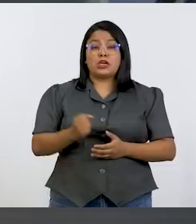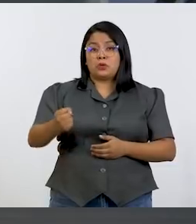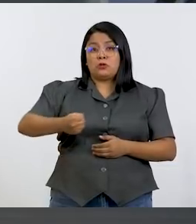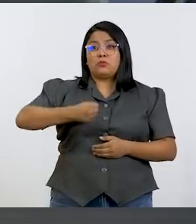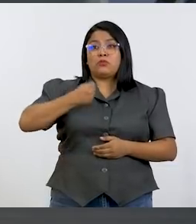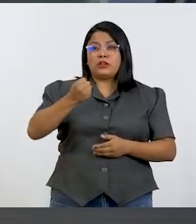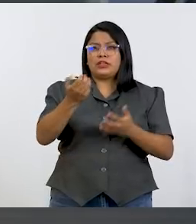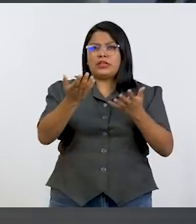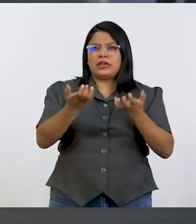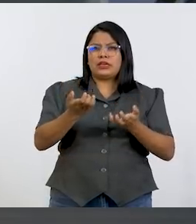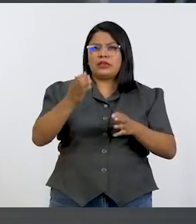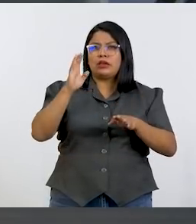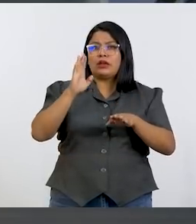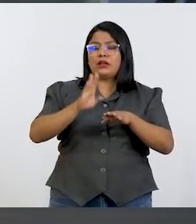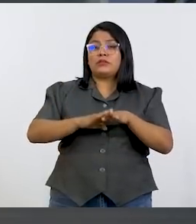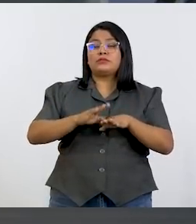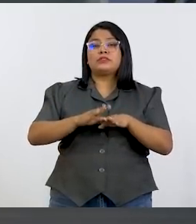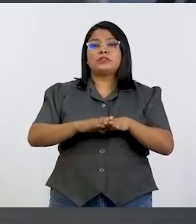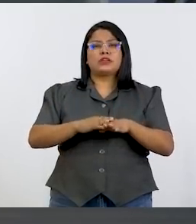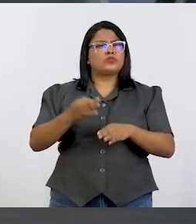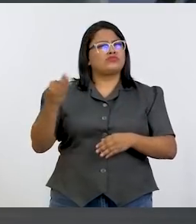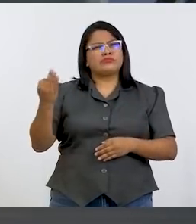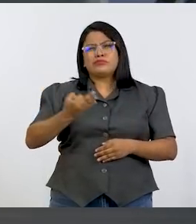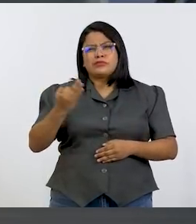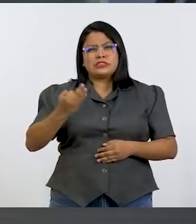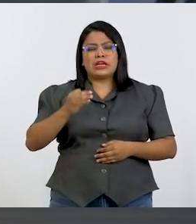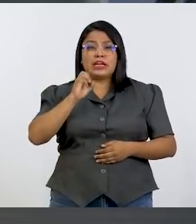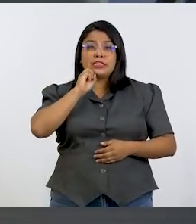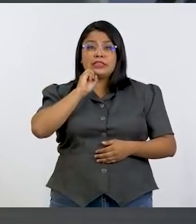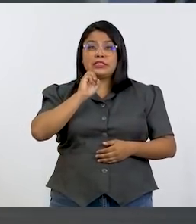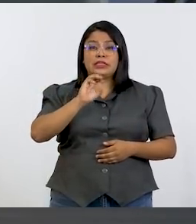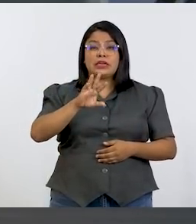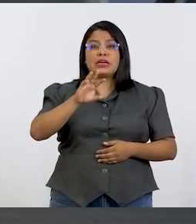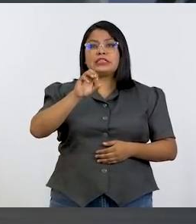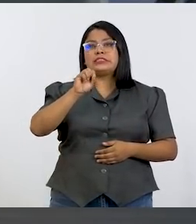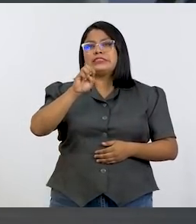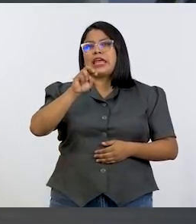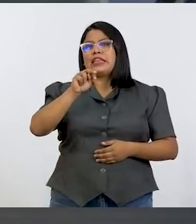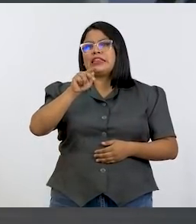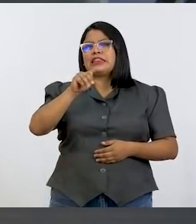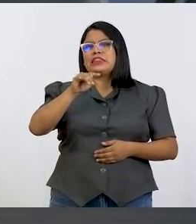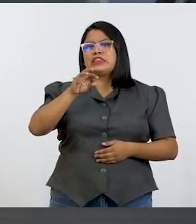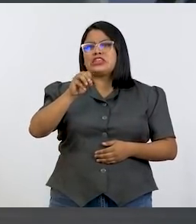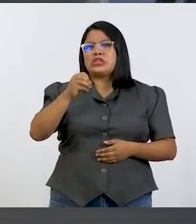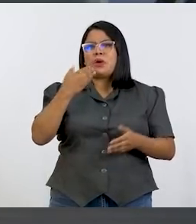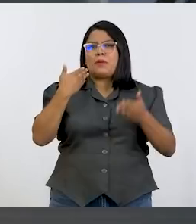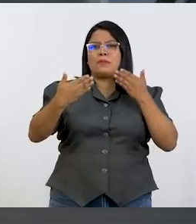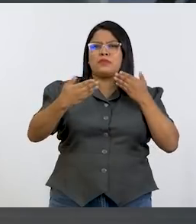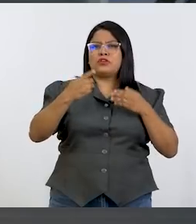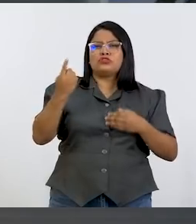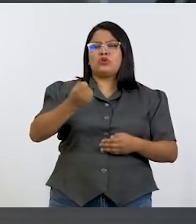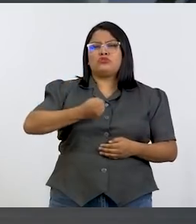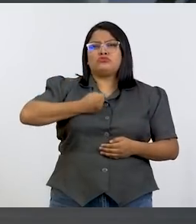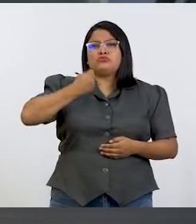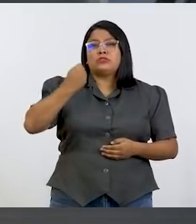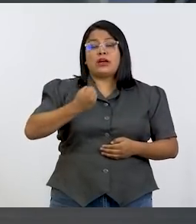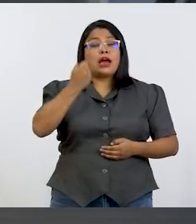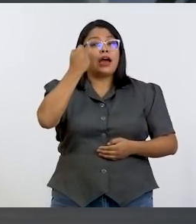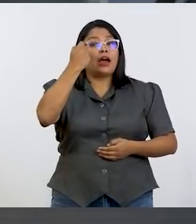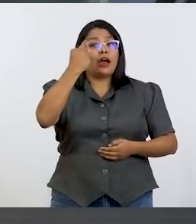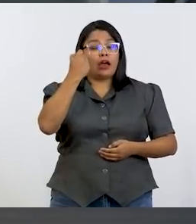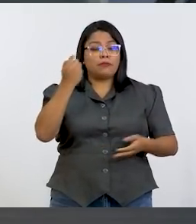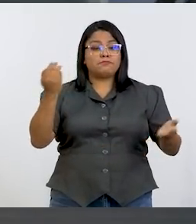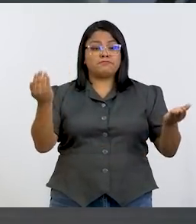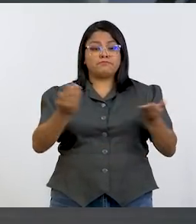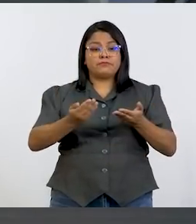Un detalle importante que quiero mencionarte es que no es necesario que menciones los sentidos como tal. Solo es importante que tus